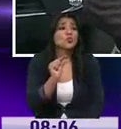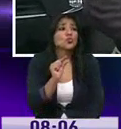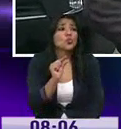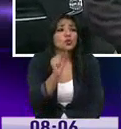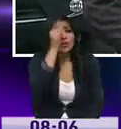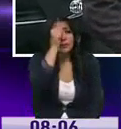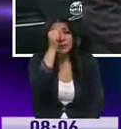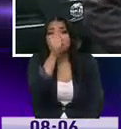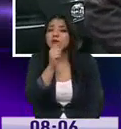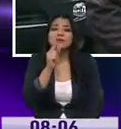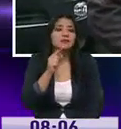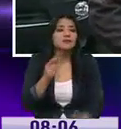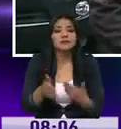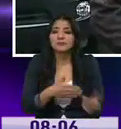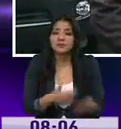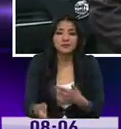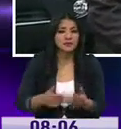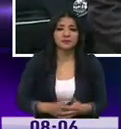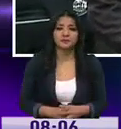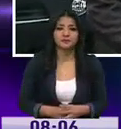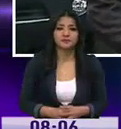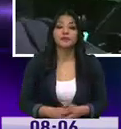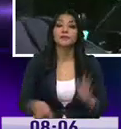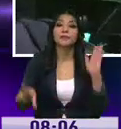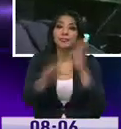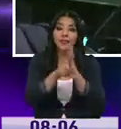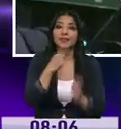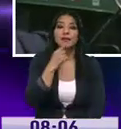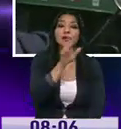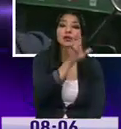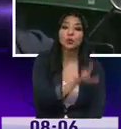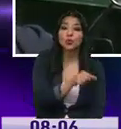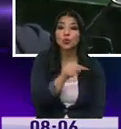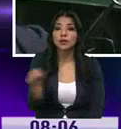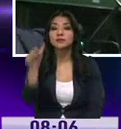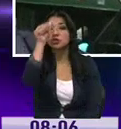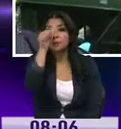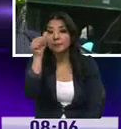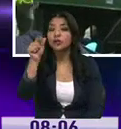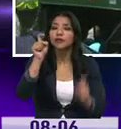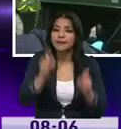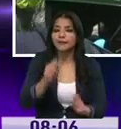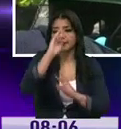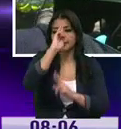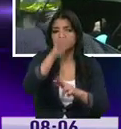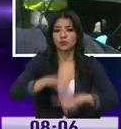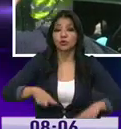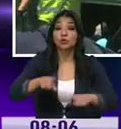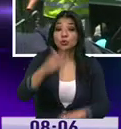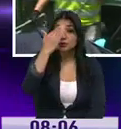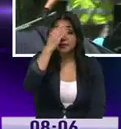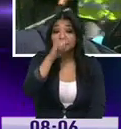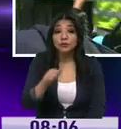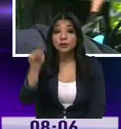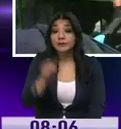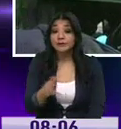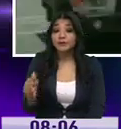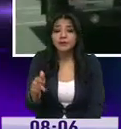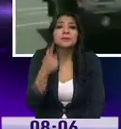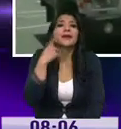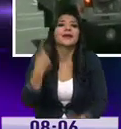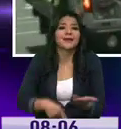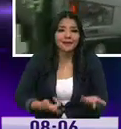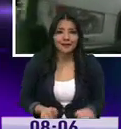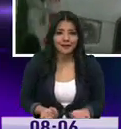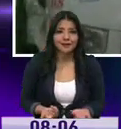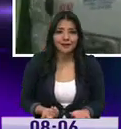No, la ordenanza es de lunes a domingo. Y si usted sabe que no debe parquearse ahí, ¿por qué lo hace?